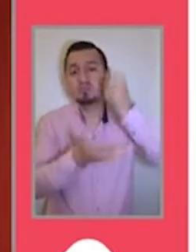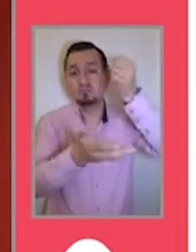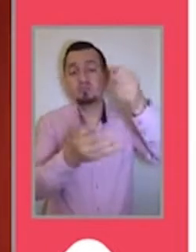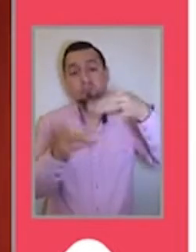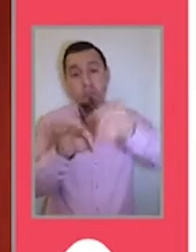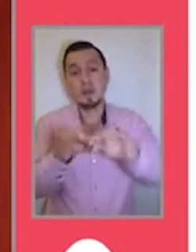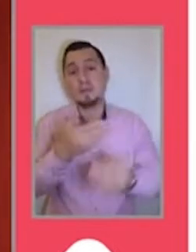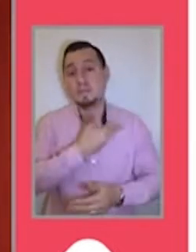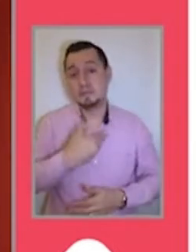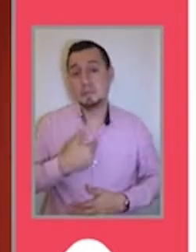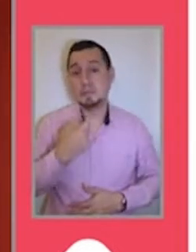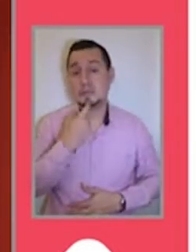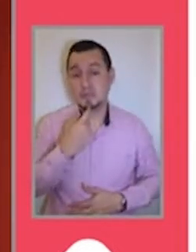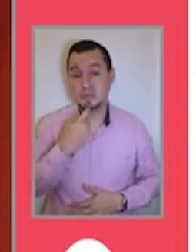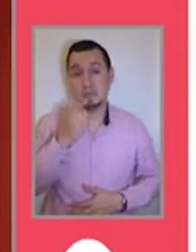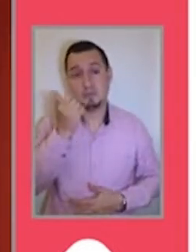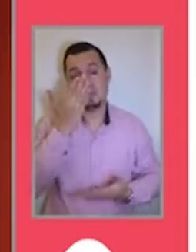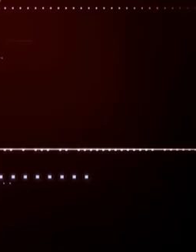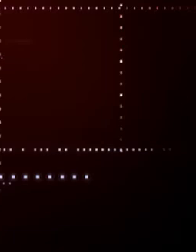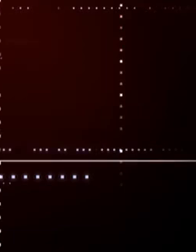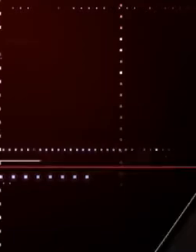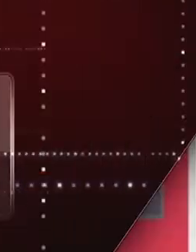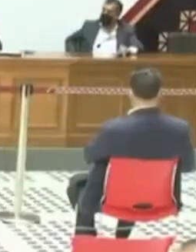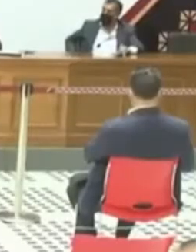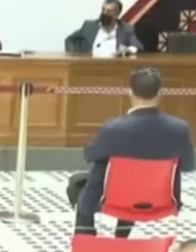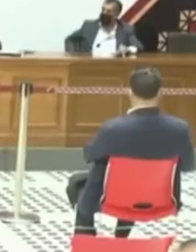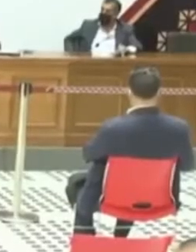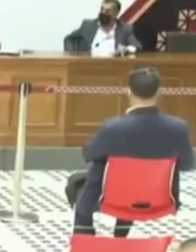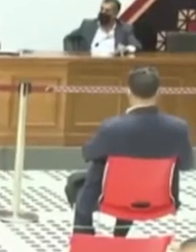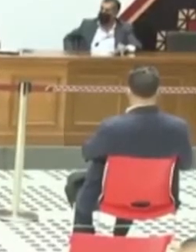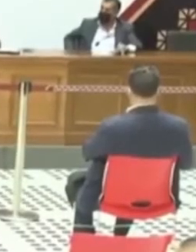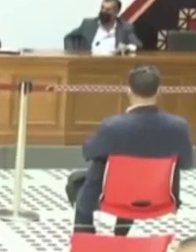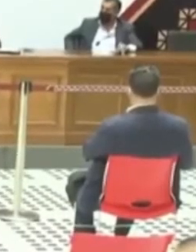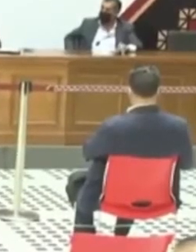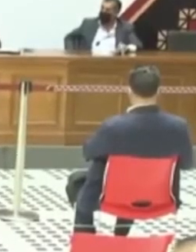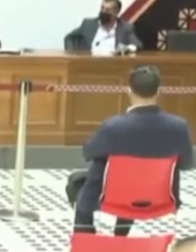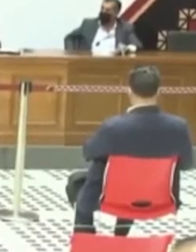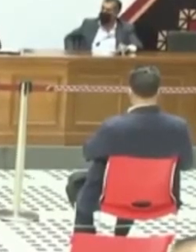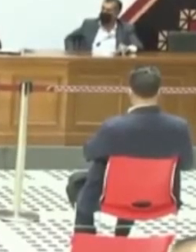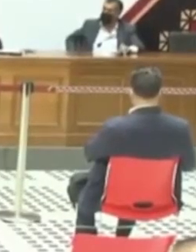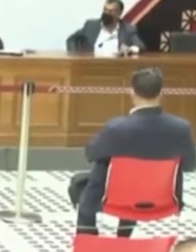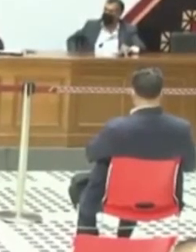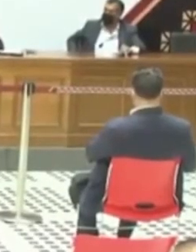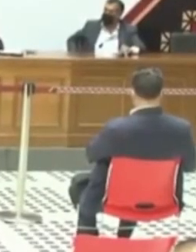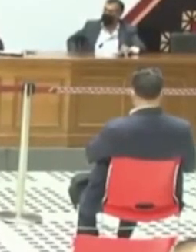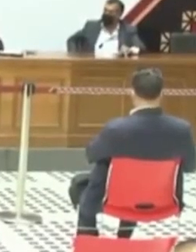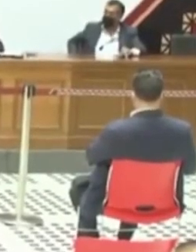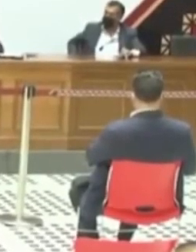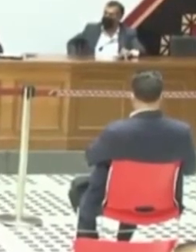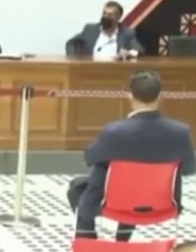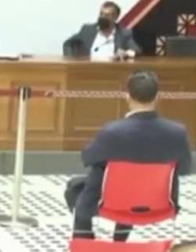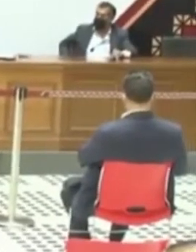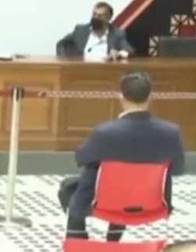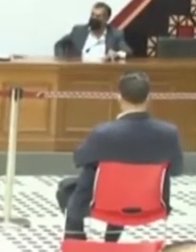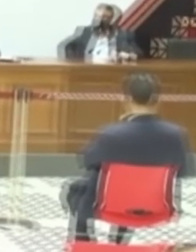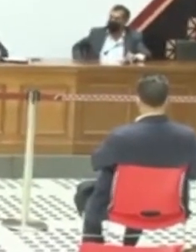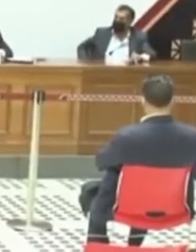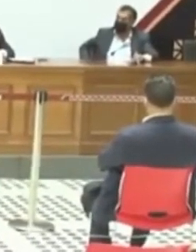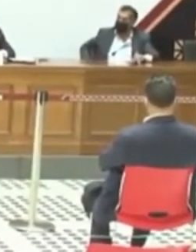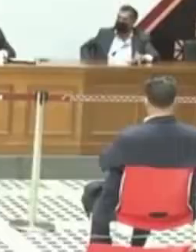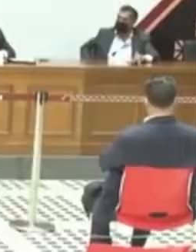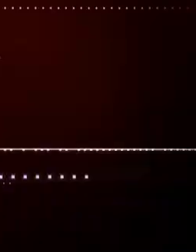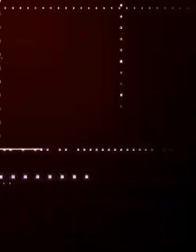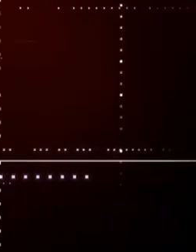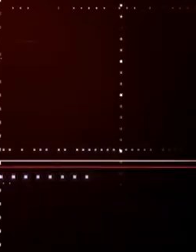presidente de la república y al secretario de hacienda además llevarán un planteamiento de profundidad no solo de los 10 estados sino de los pendientes